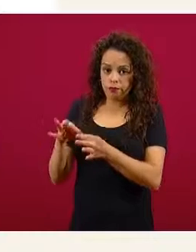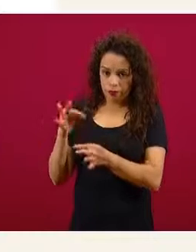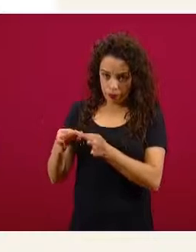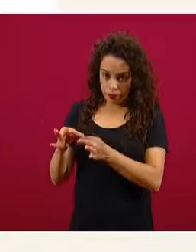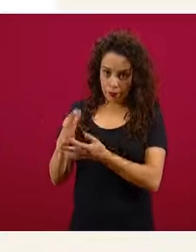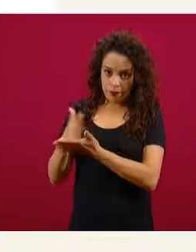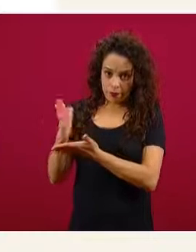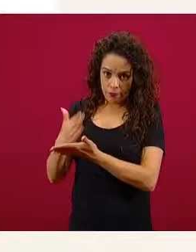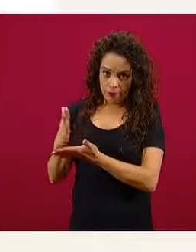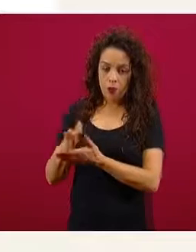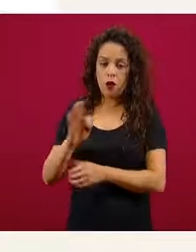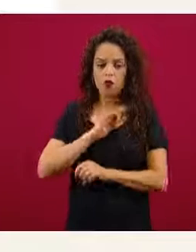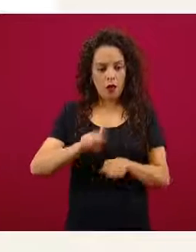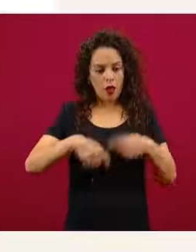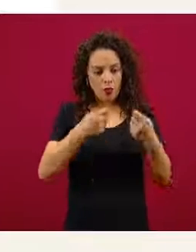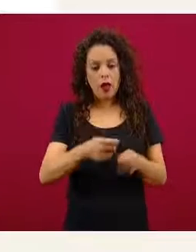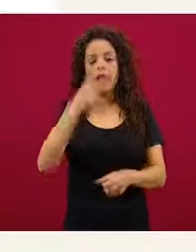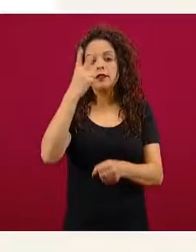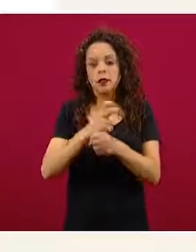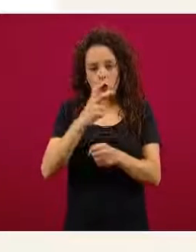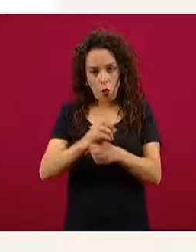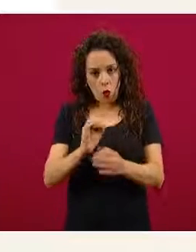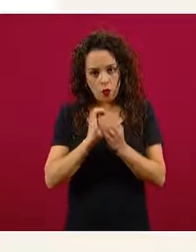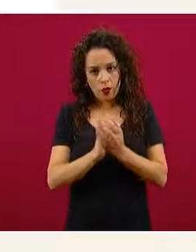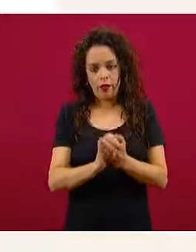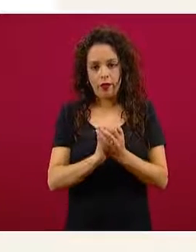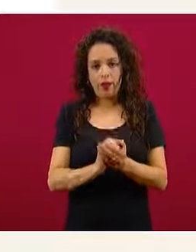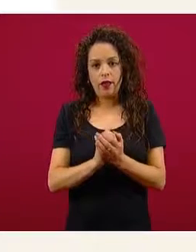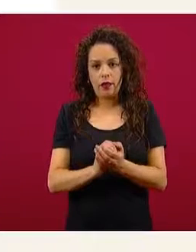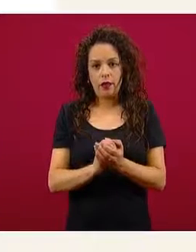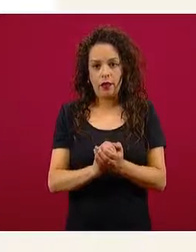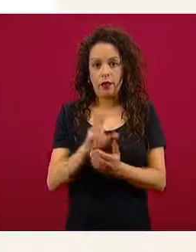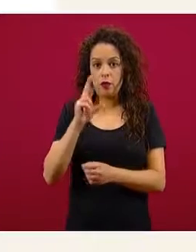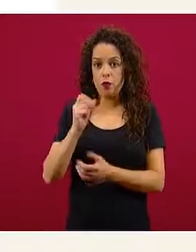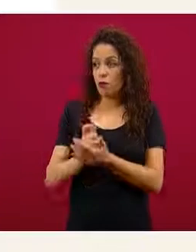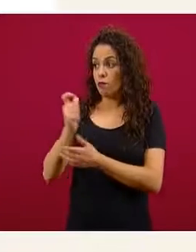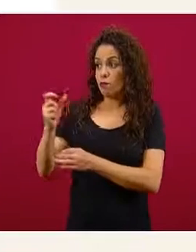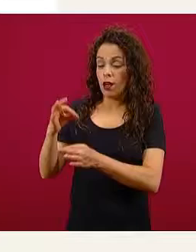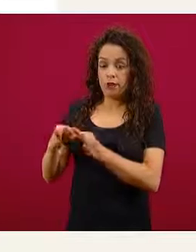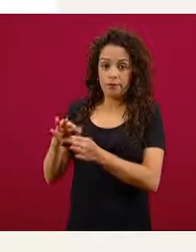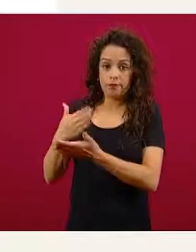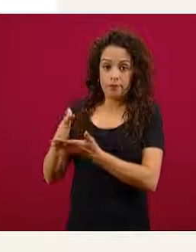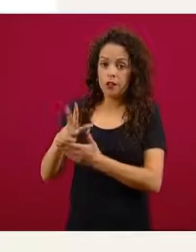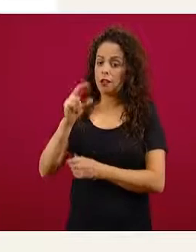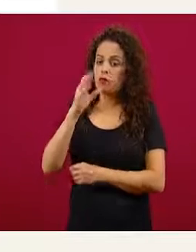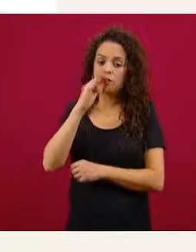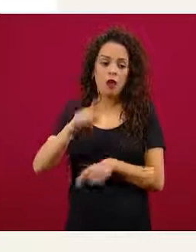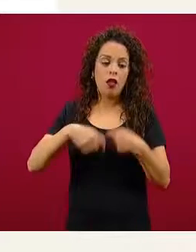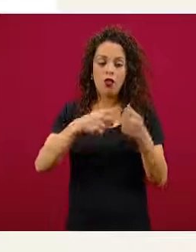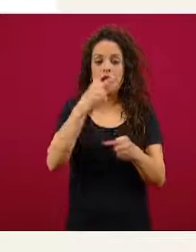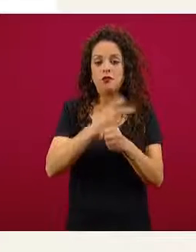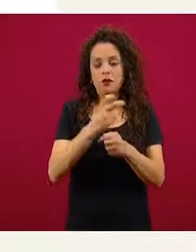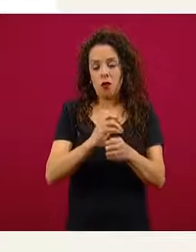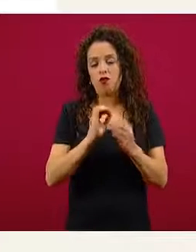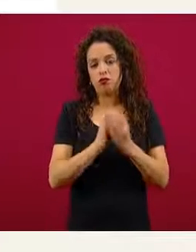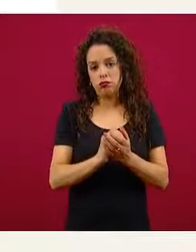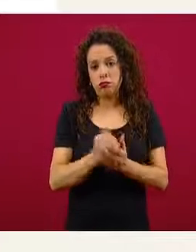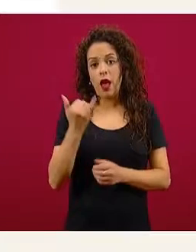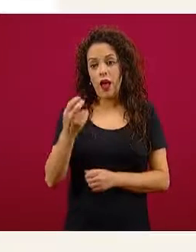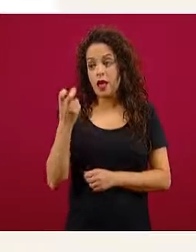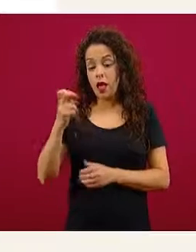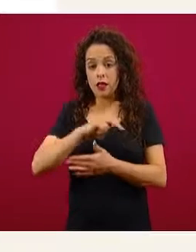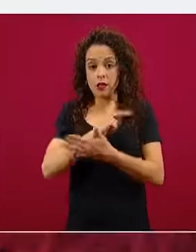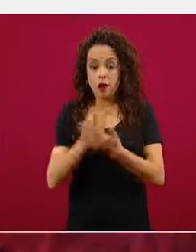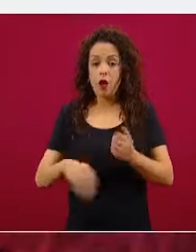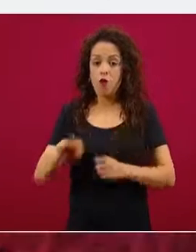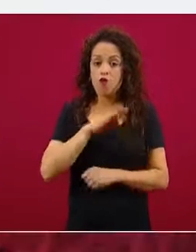tanda. Recuerden que es una condición necesaria para acceder al siguiente crédito y también permite que el programa apoye de